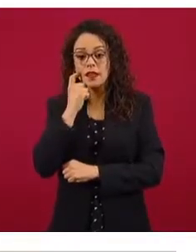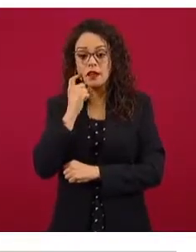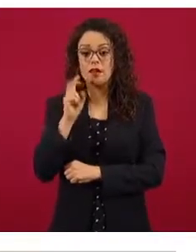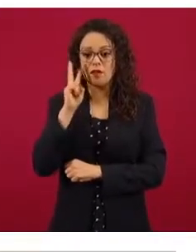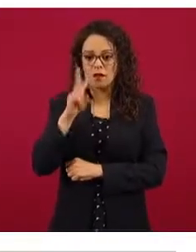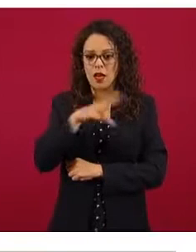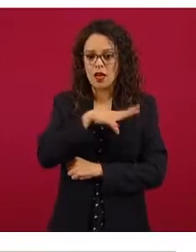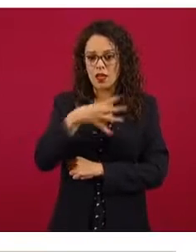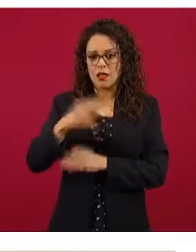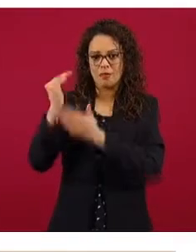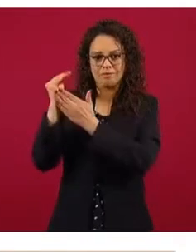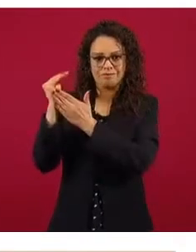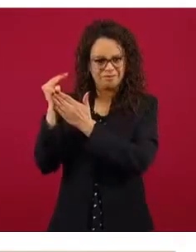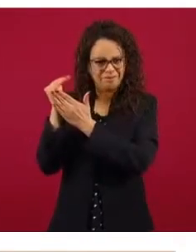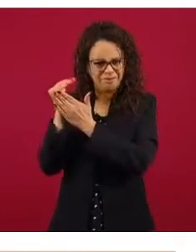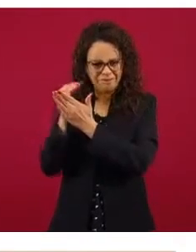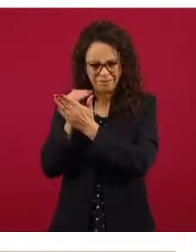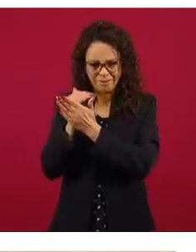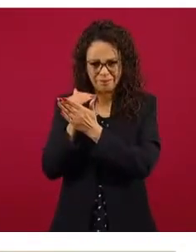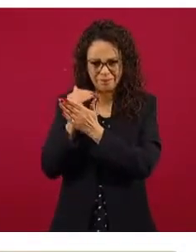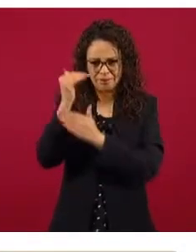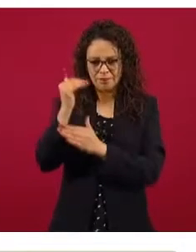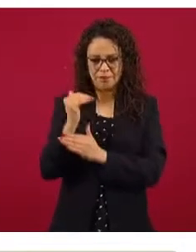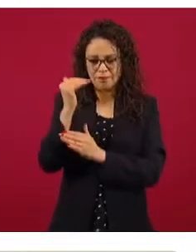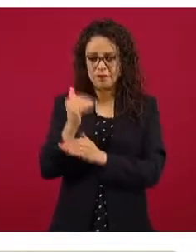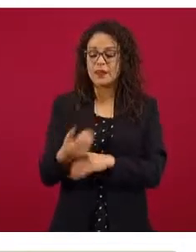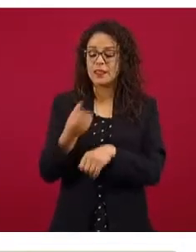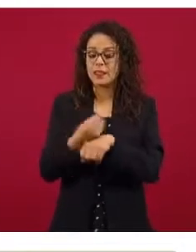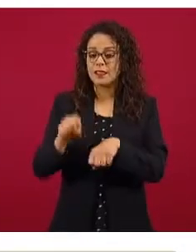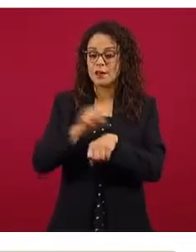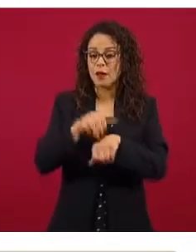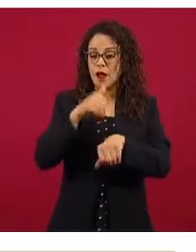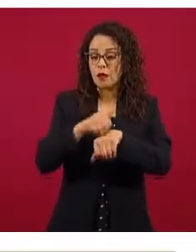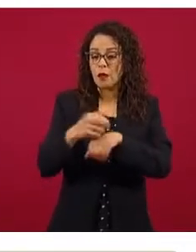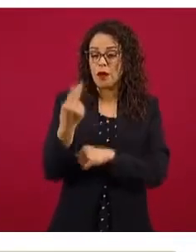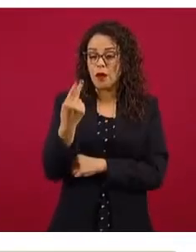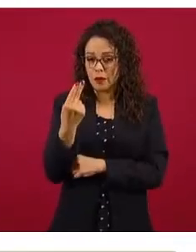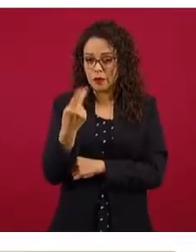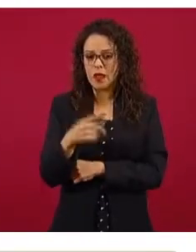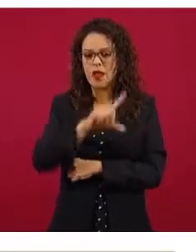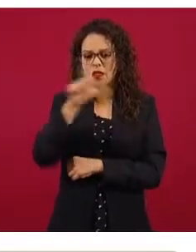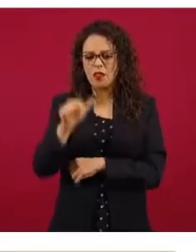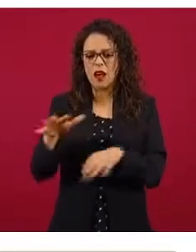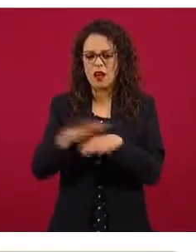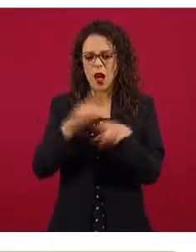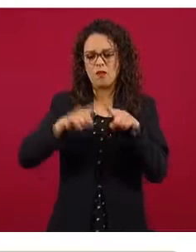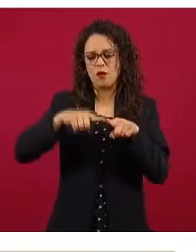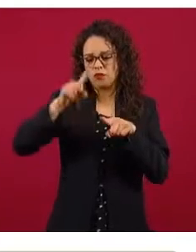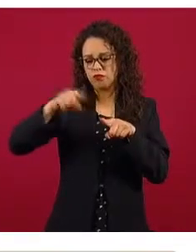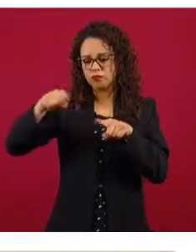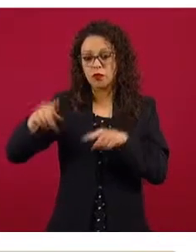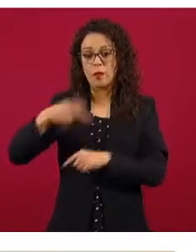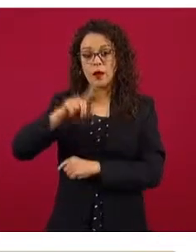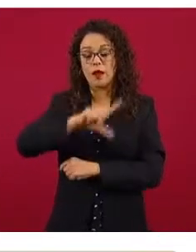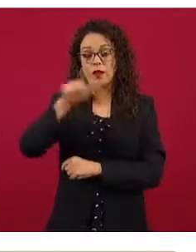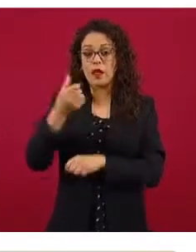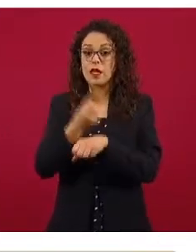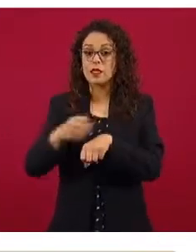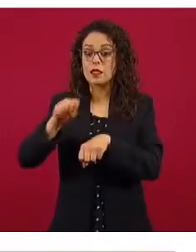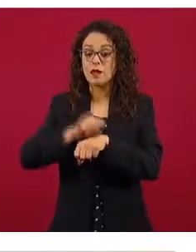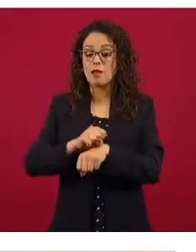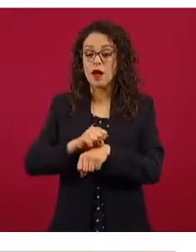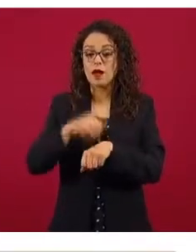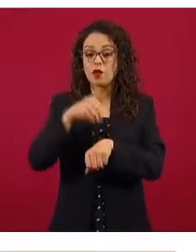la semana 25, con muchas variaciones, y desde la semana 44 con